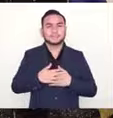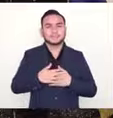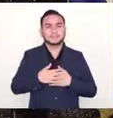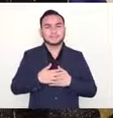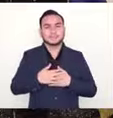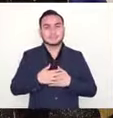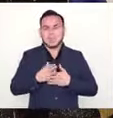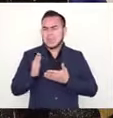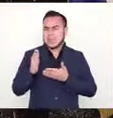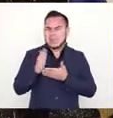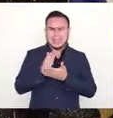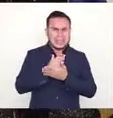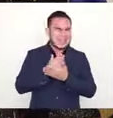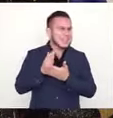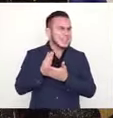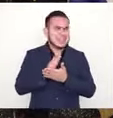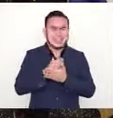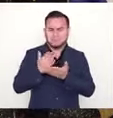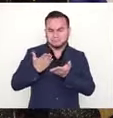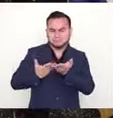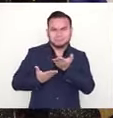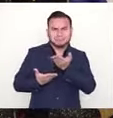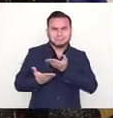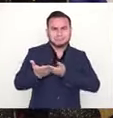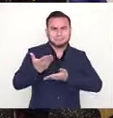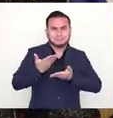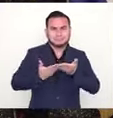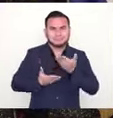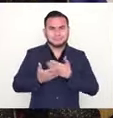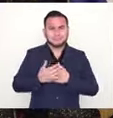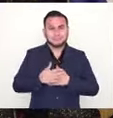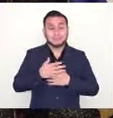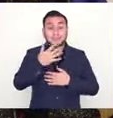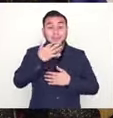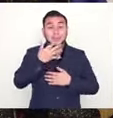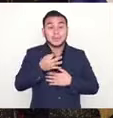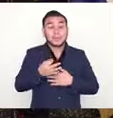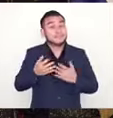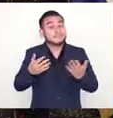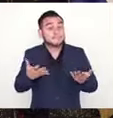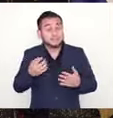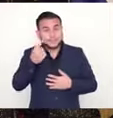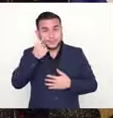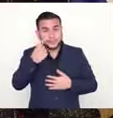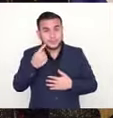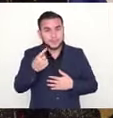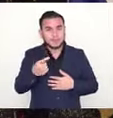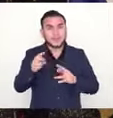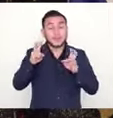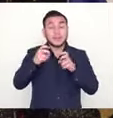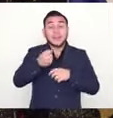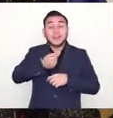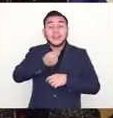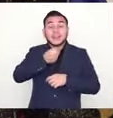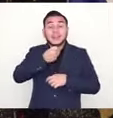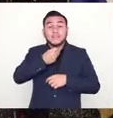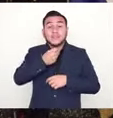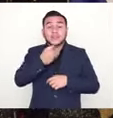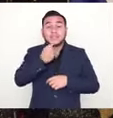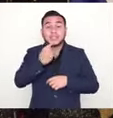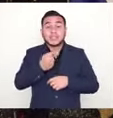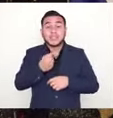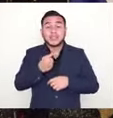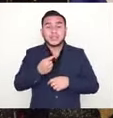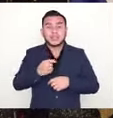claro que no es el producir ok bien ésta fue un reportaje del periódico este